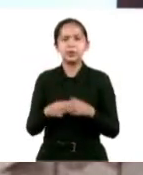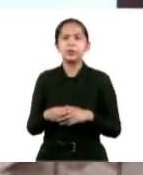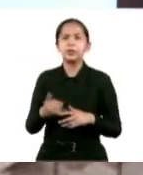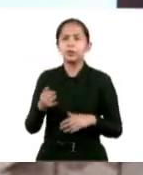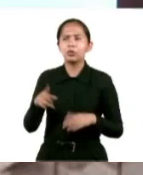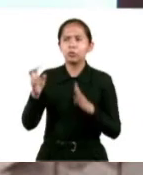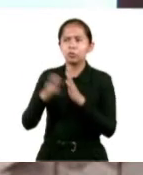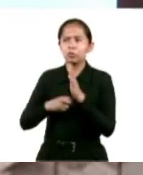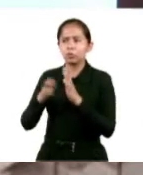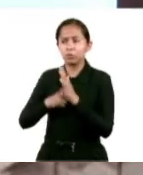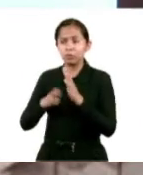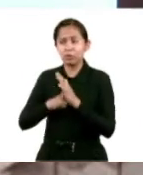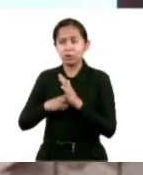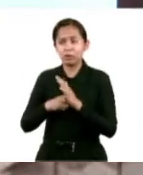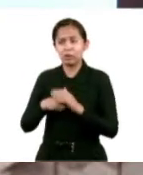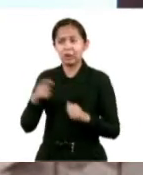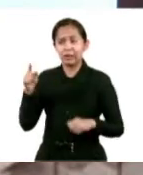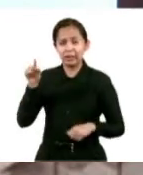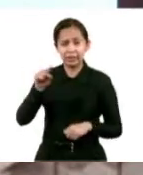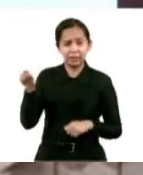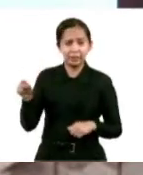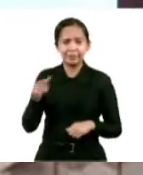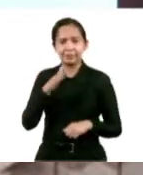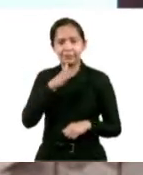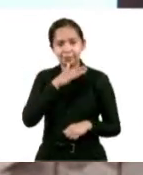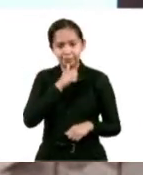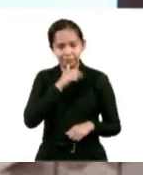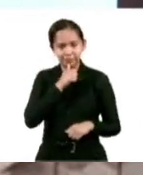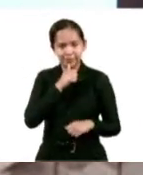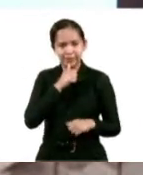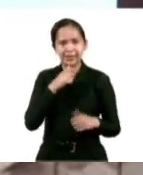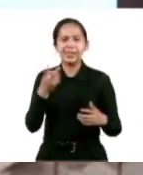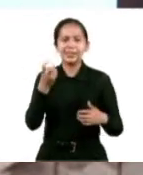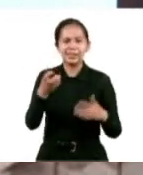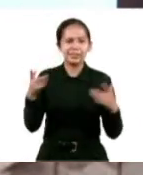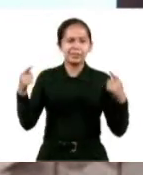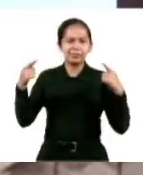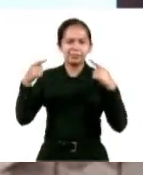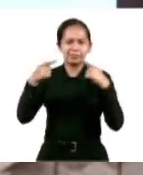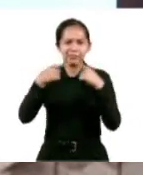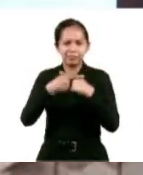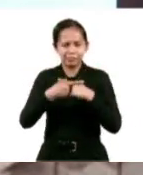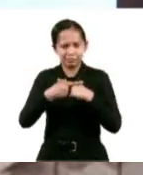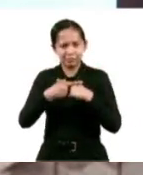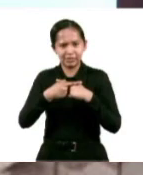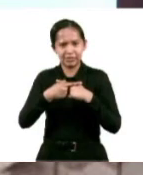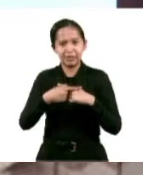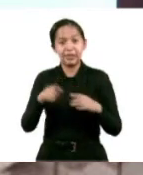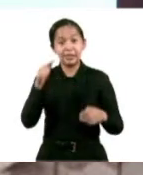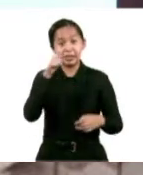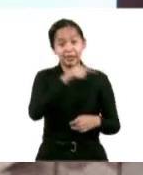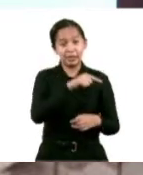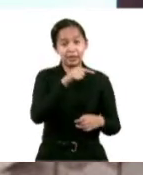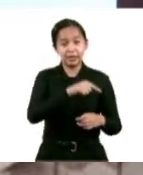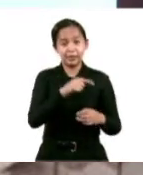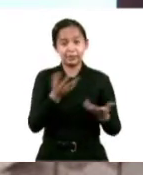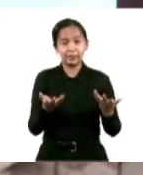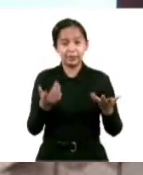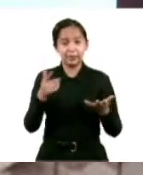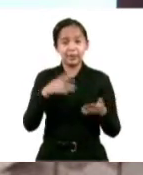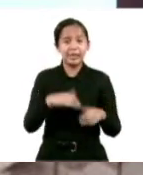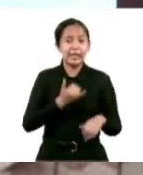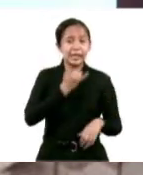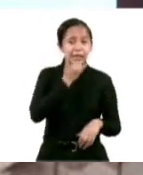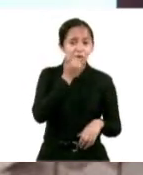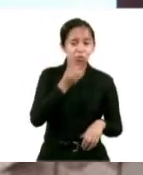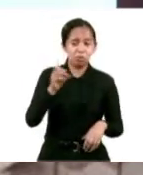grave. Esta es la inconsistencia. La barrera 4 que mencionan no podría haber corregido un error de